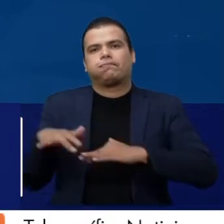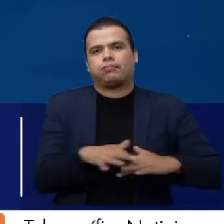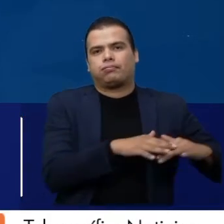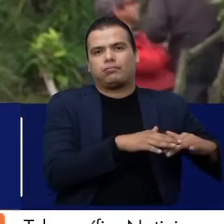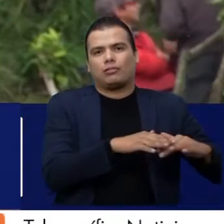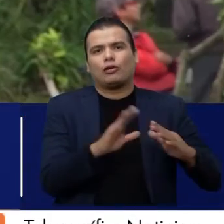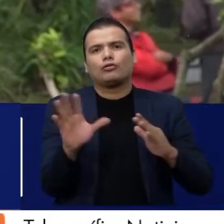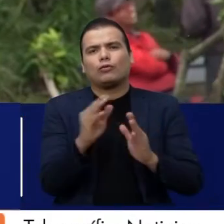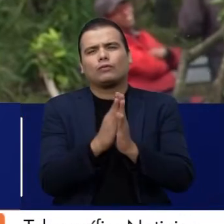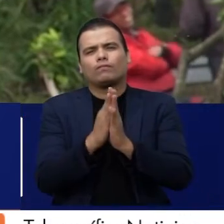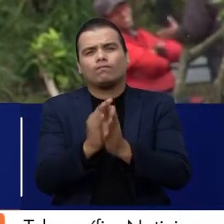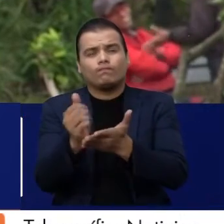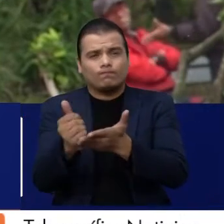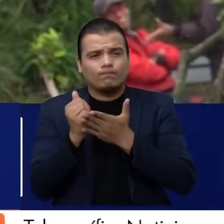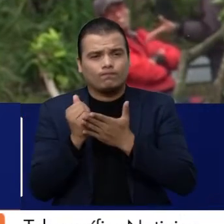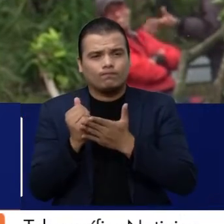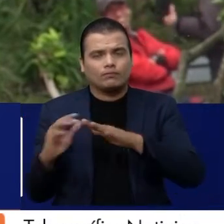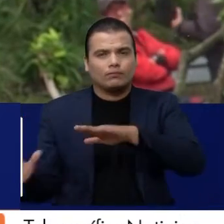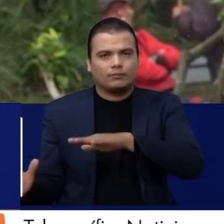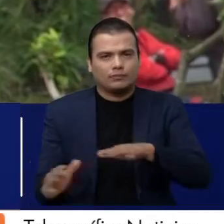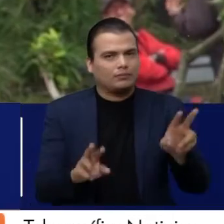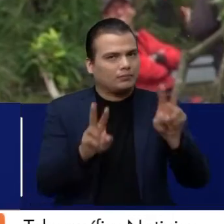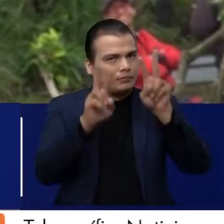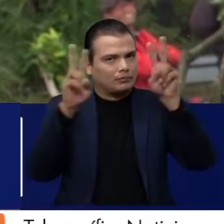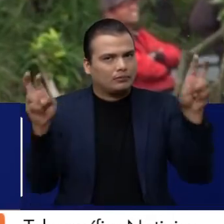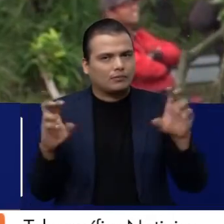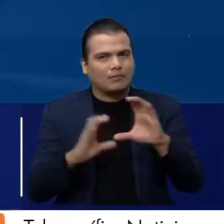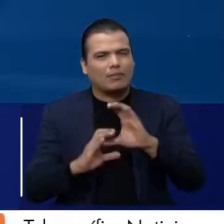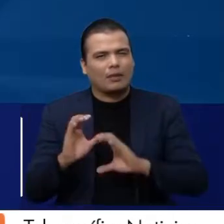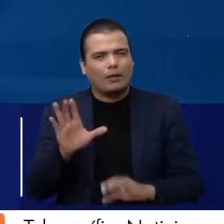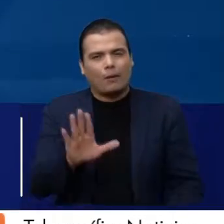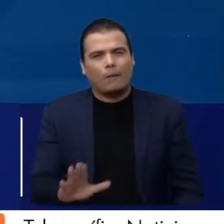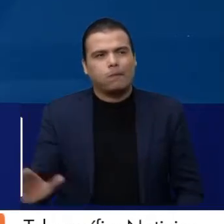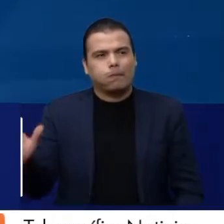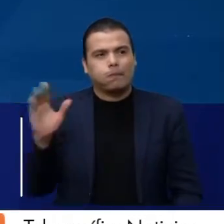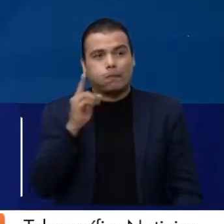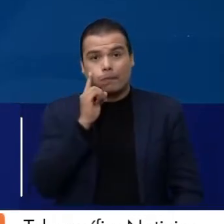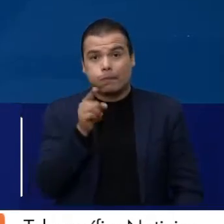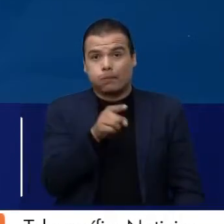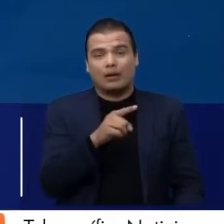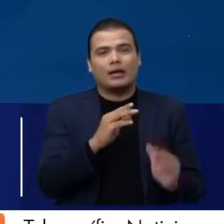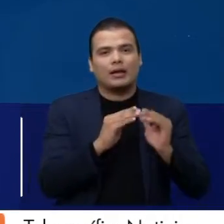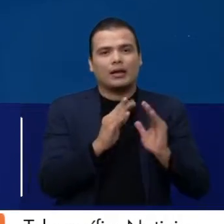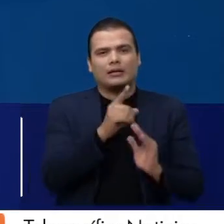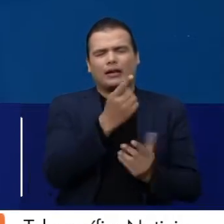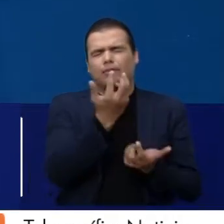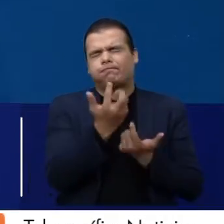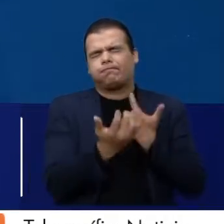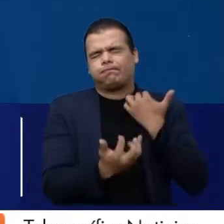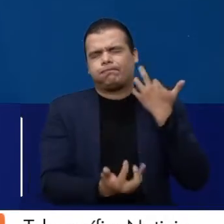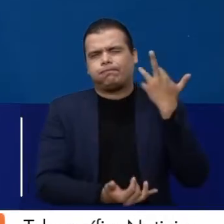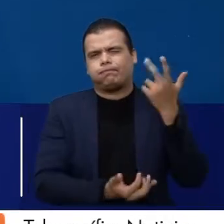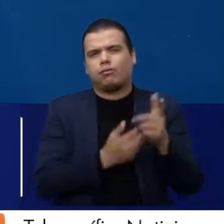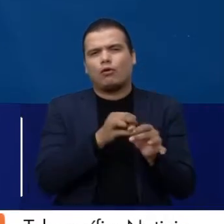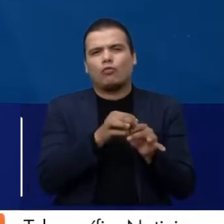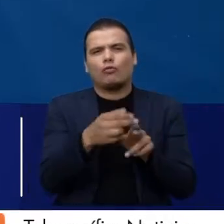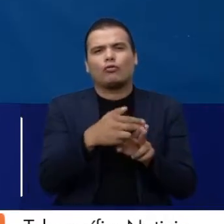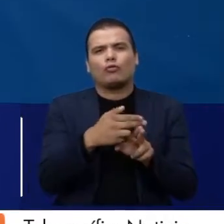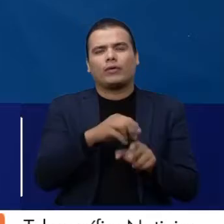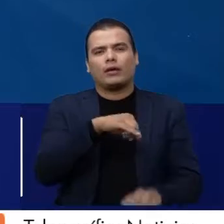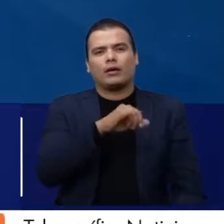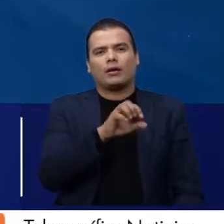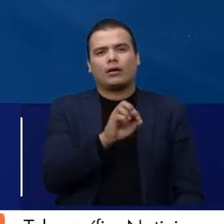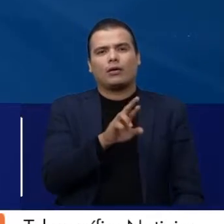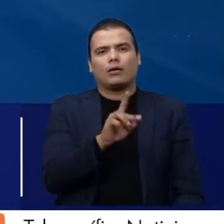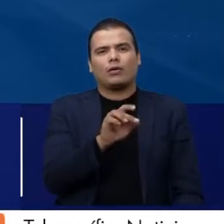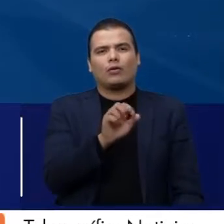por ayuda. Y en otros hechos de la región, un voraz incendio consumió por completo una vivienda en la vereda Jordán, corregimiento